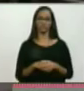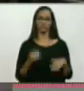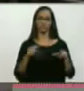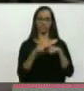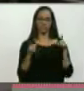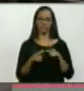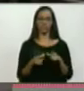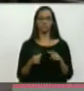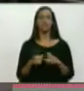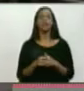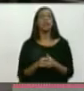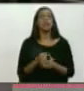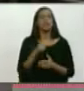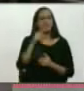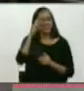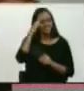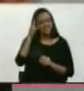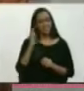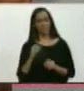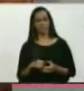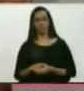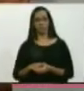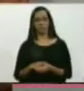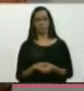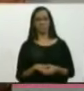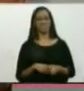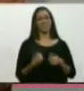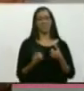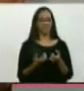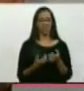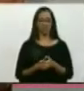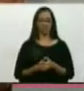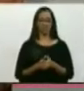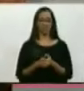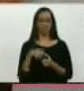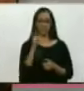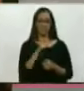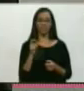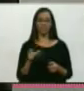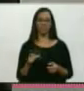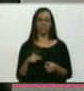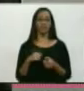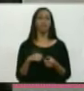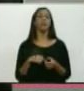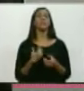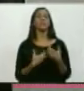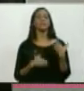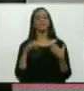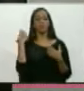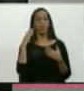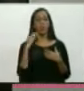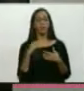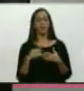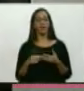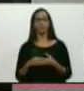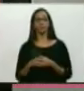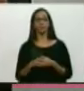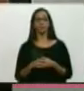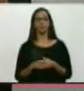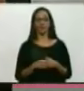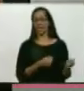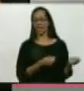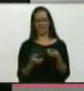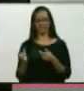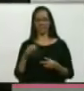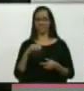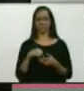Ah, insolente. ¿Qué insolencia? ¿Qué más insolencia que este personaje que Duque le manda una carta para extradítame a la persona?